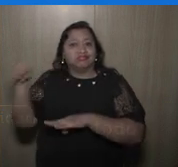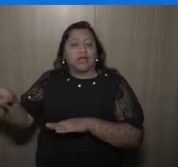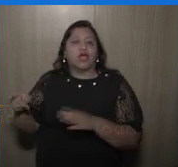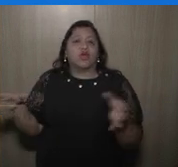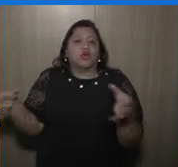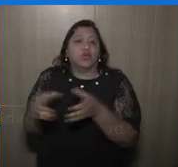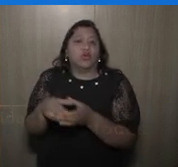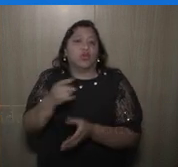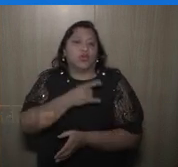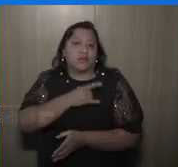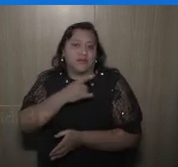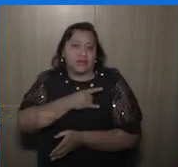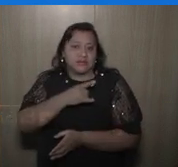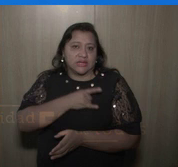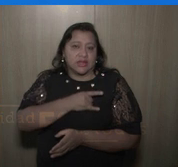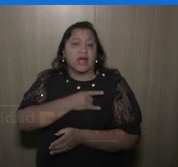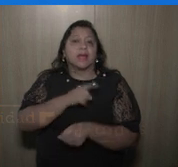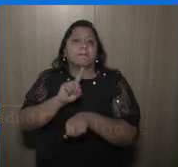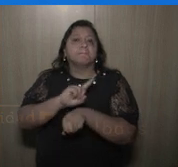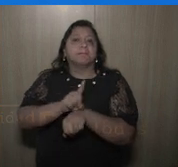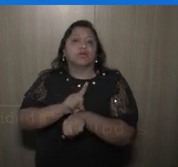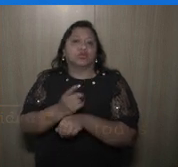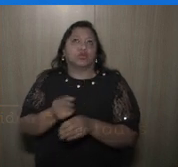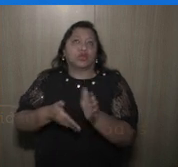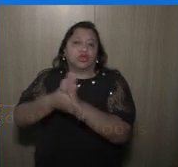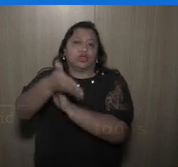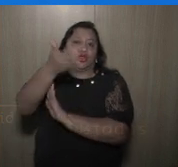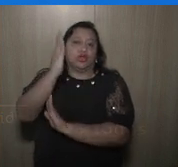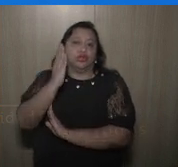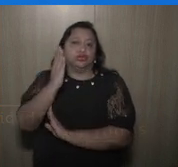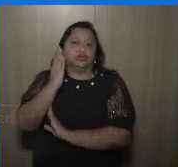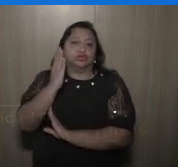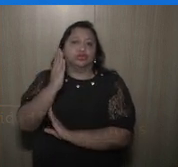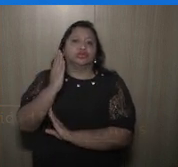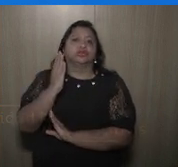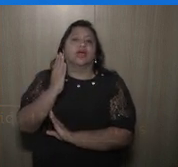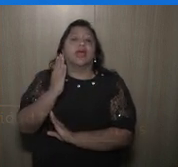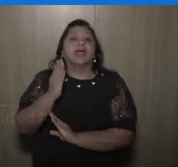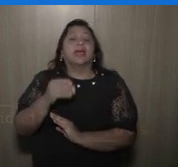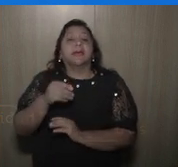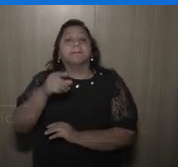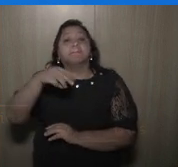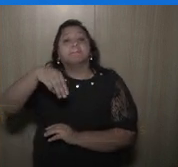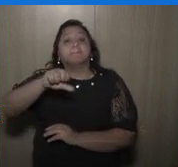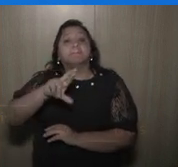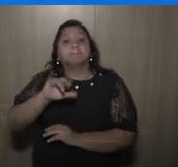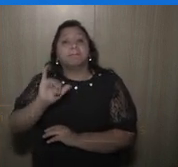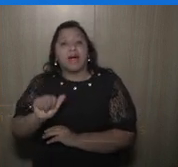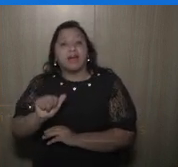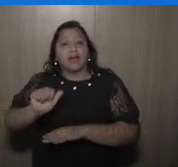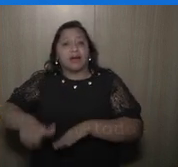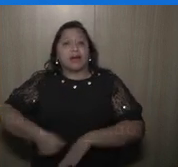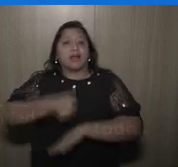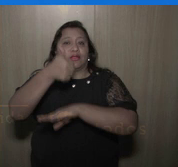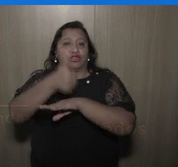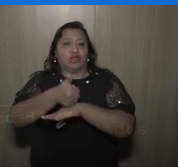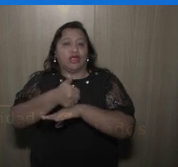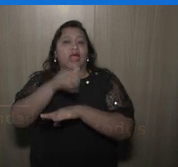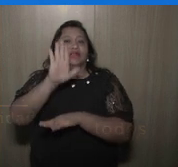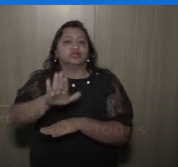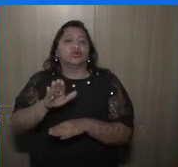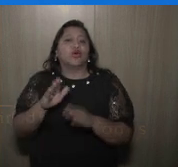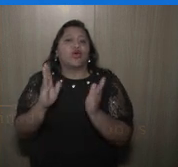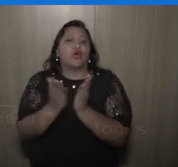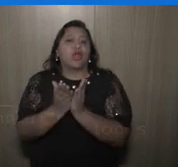Corporación Universitaria Minuto de Dios. Y María Ruth Hernández Martínez, rectora del Colegio Mayor de